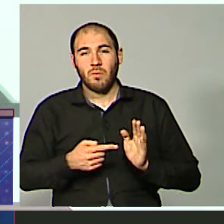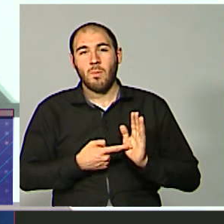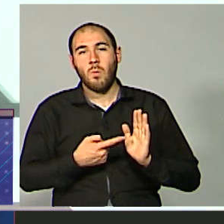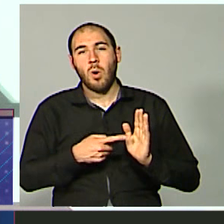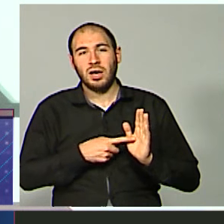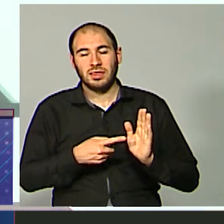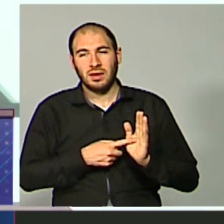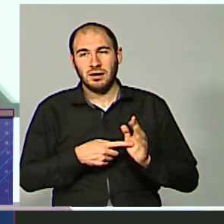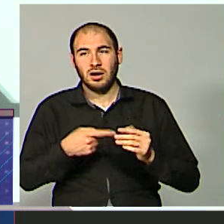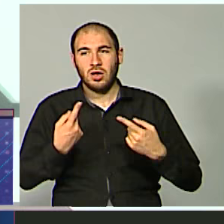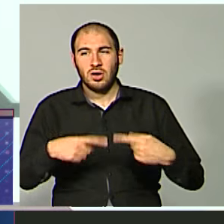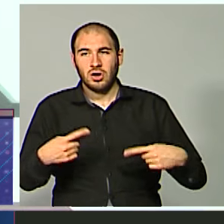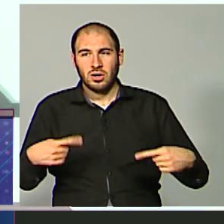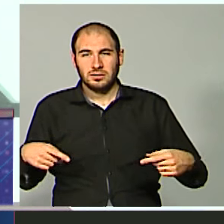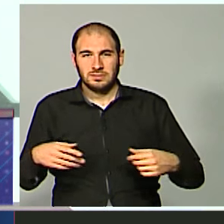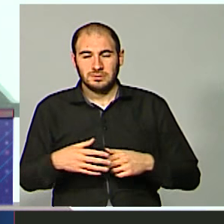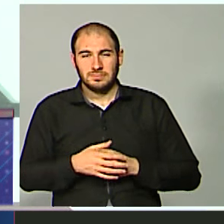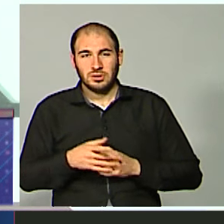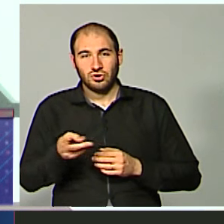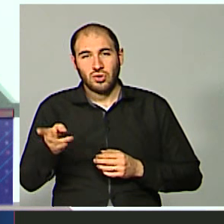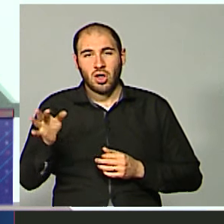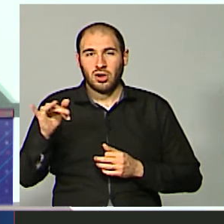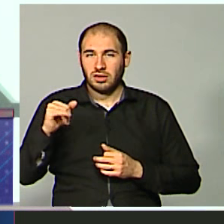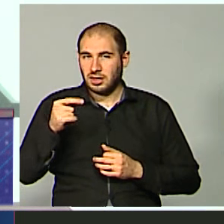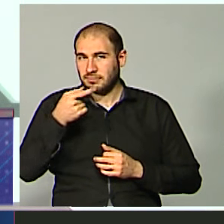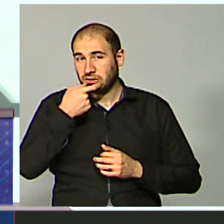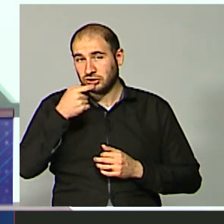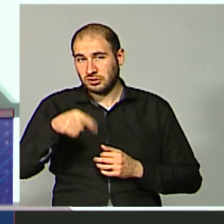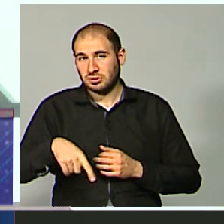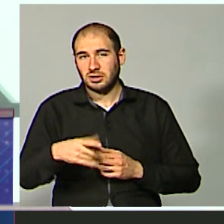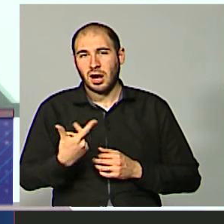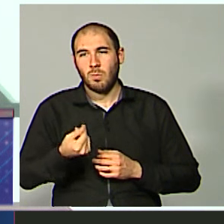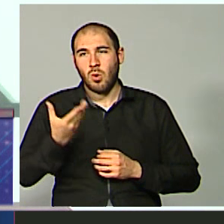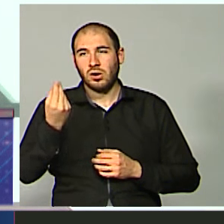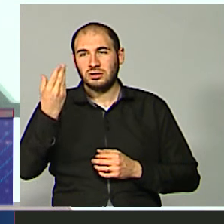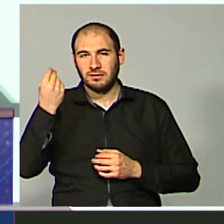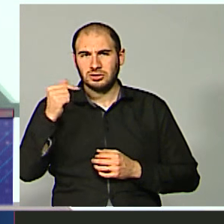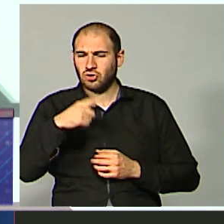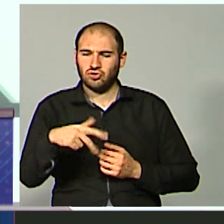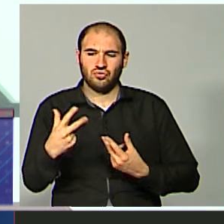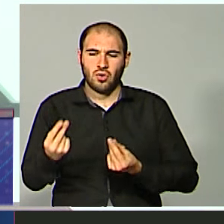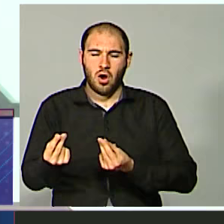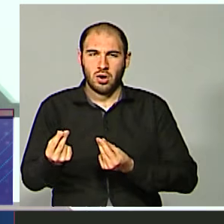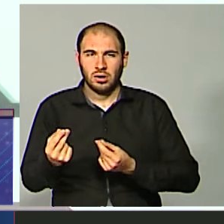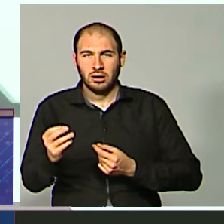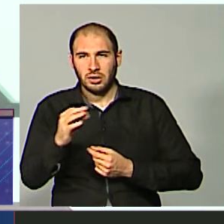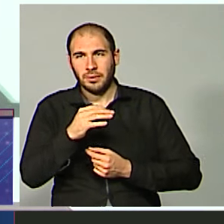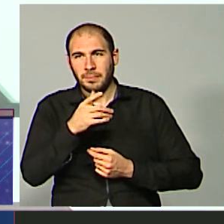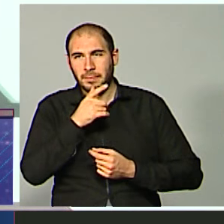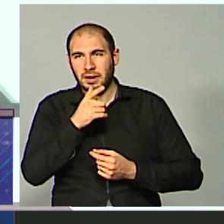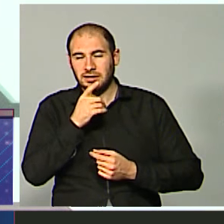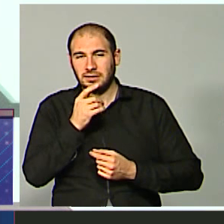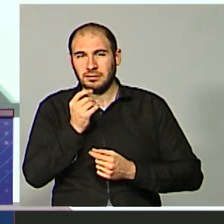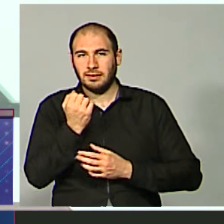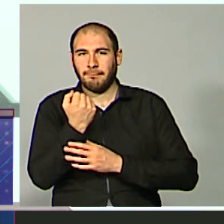de situaciones que se viven a diario en Mendoza y que muchas veces las negamos, o es como hacemos como que metemos la